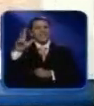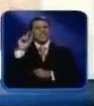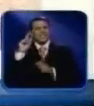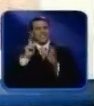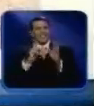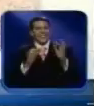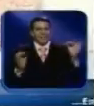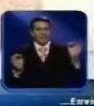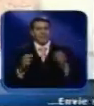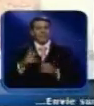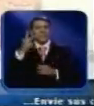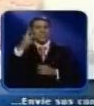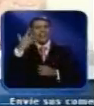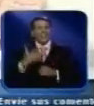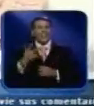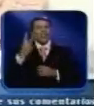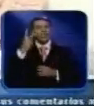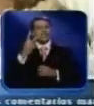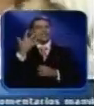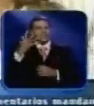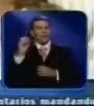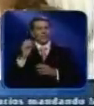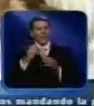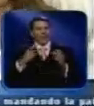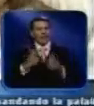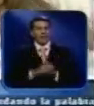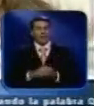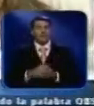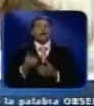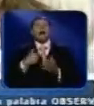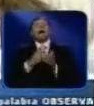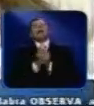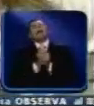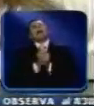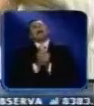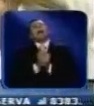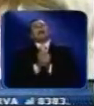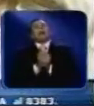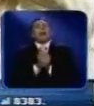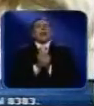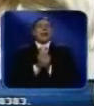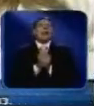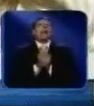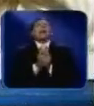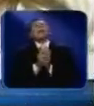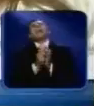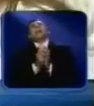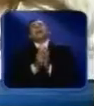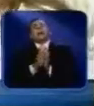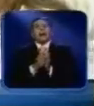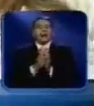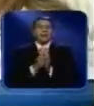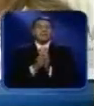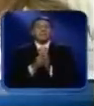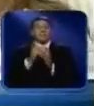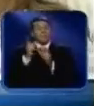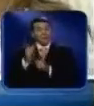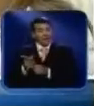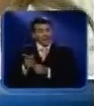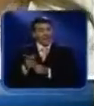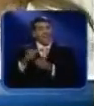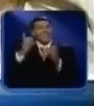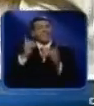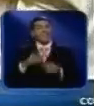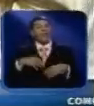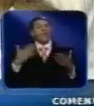pesó 3 kilos 250 gramos. Me pegué a rezar, como era Fernando, ¿verdad, Mafe? A rezar, a rezar, a rezar, a rezar, para que ella decidiera